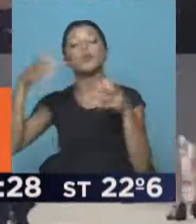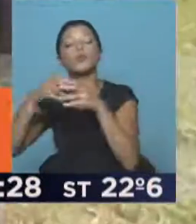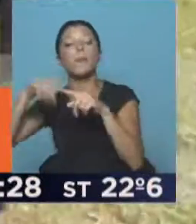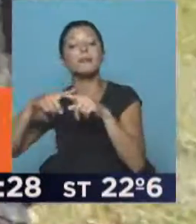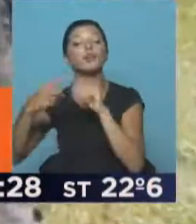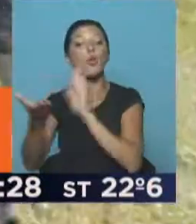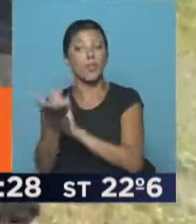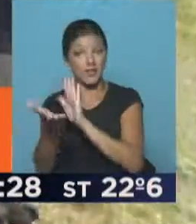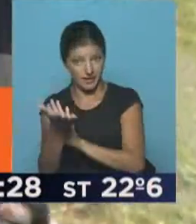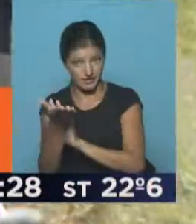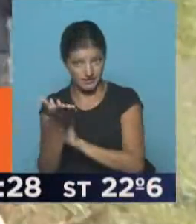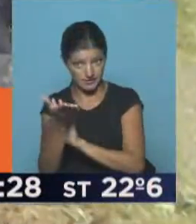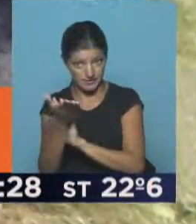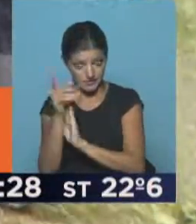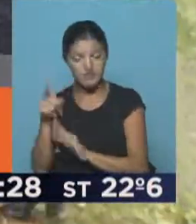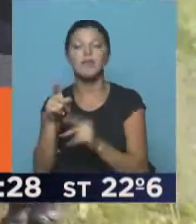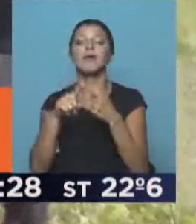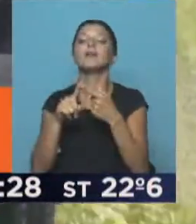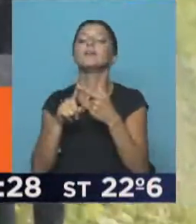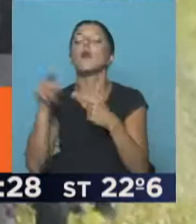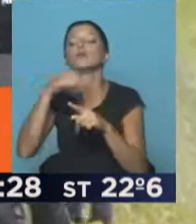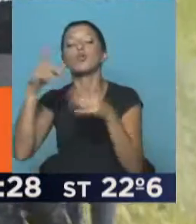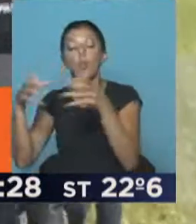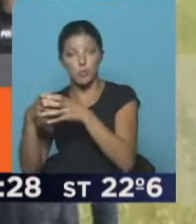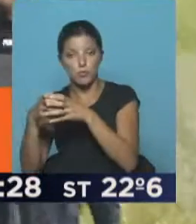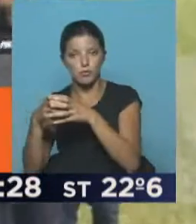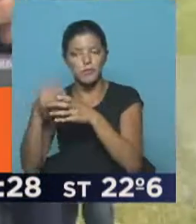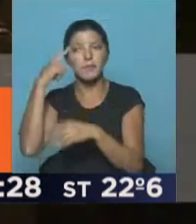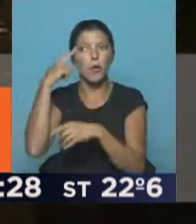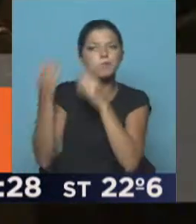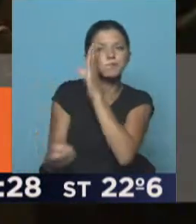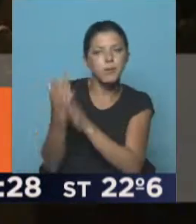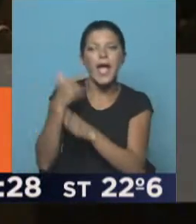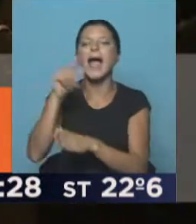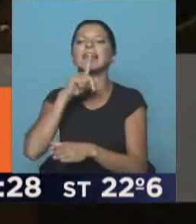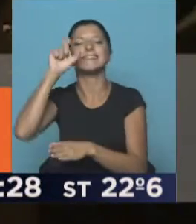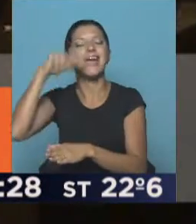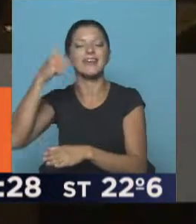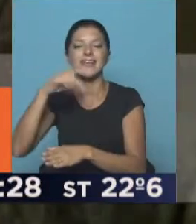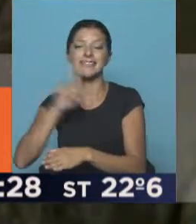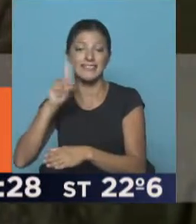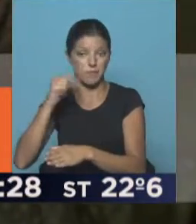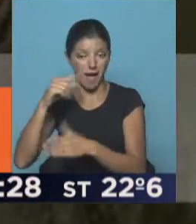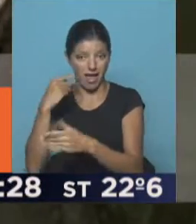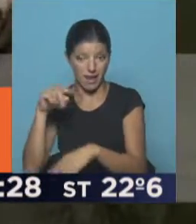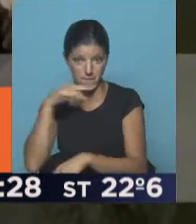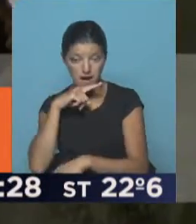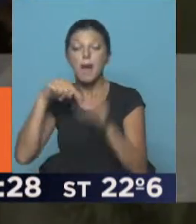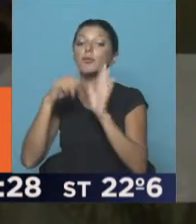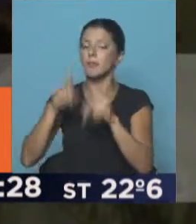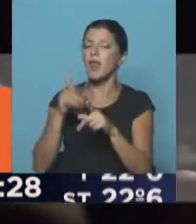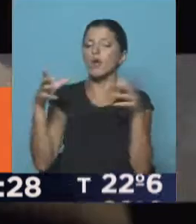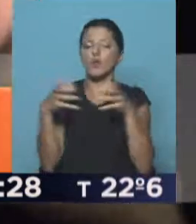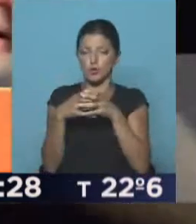nacionalista y euroescépticas como alternativa para Alemania, pero también de movimientos islamófobos y antiinmigrantes